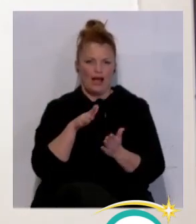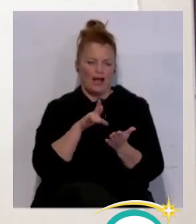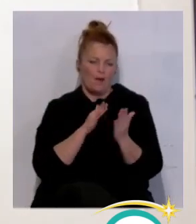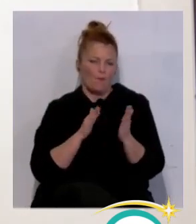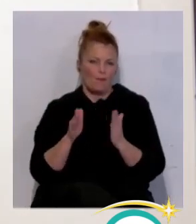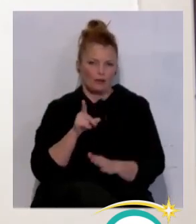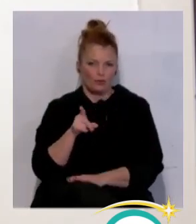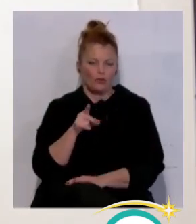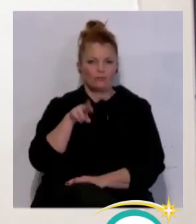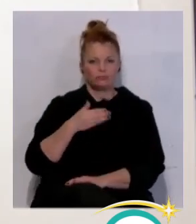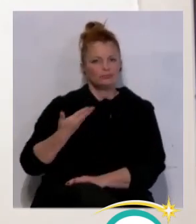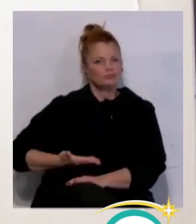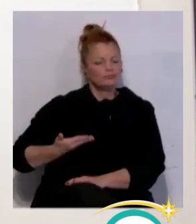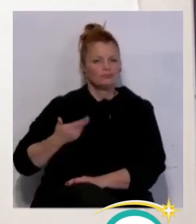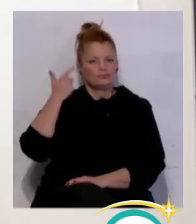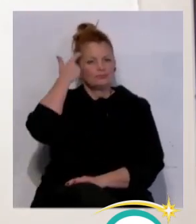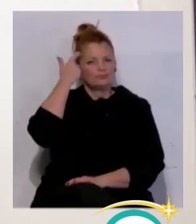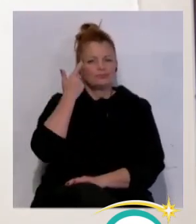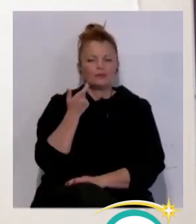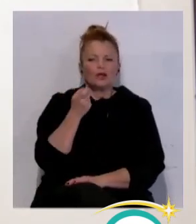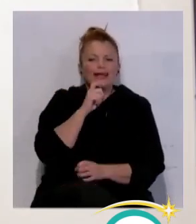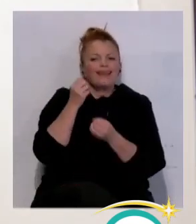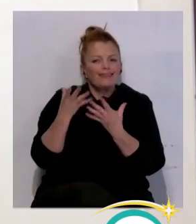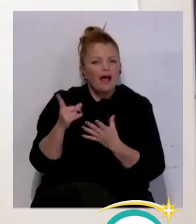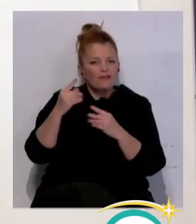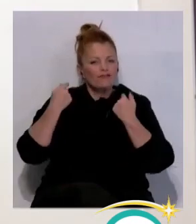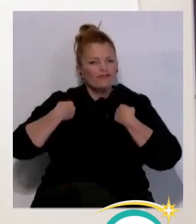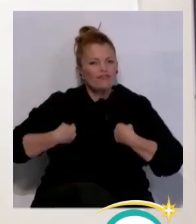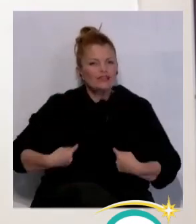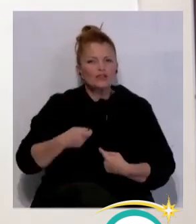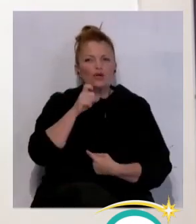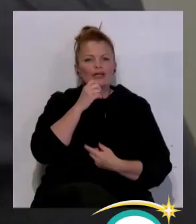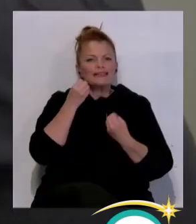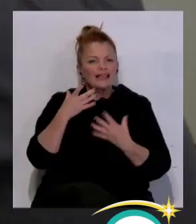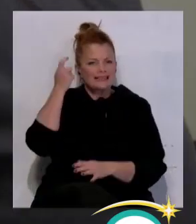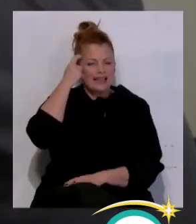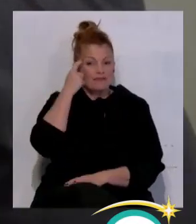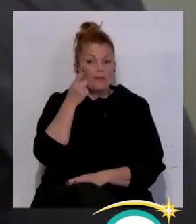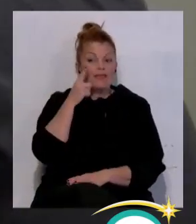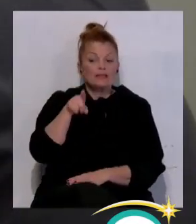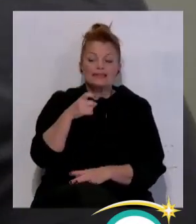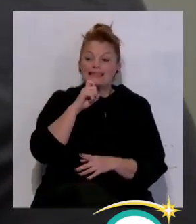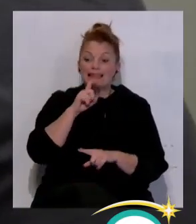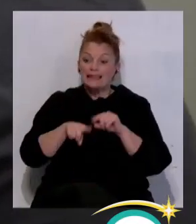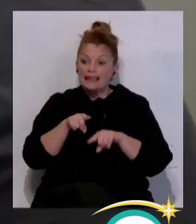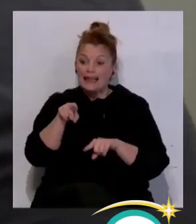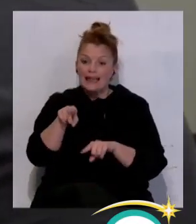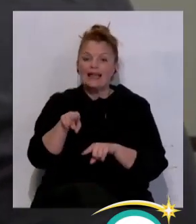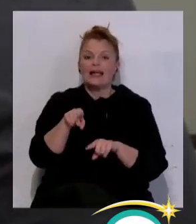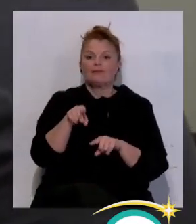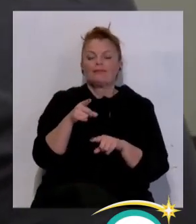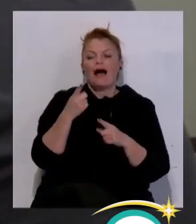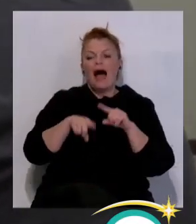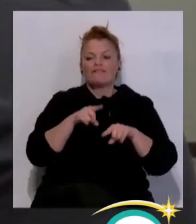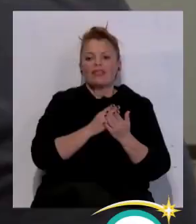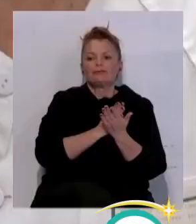Es muy importante conocer cómo está físicamente su estado, porque de ello va a depender el tipo de entrenamiento